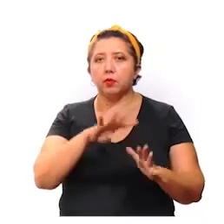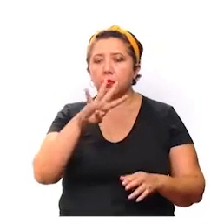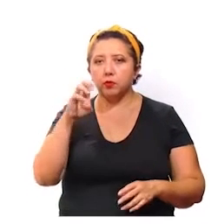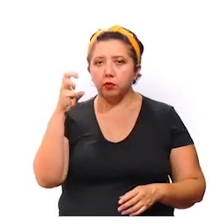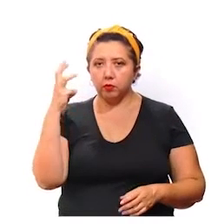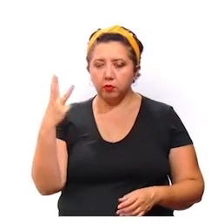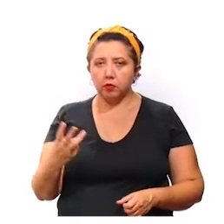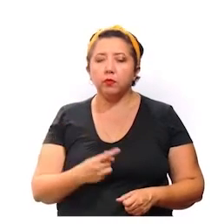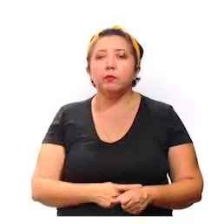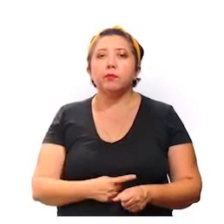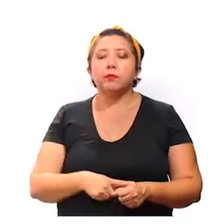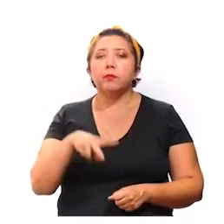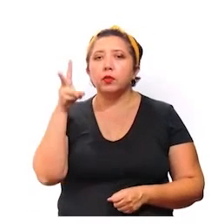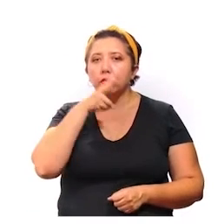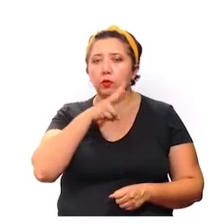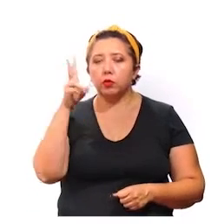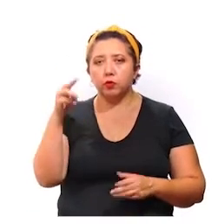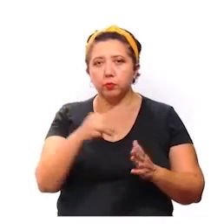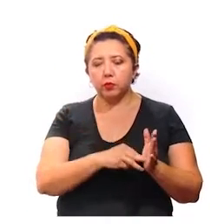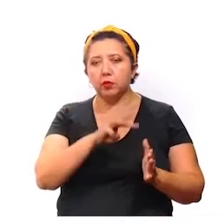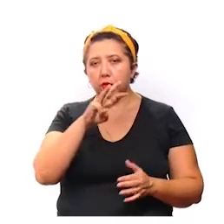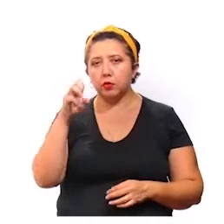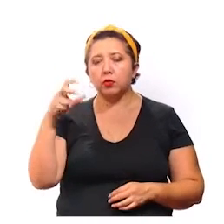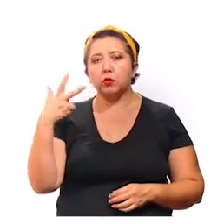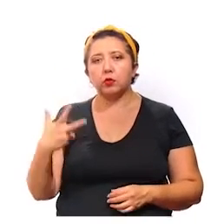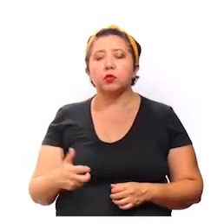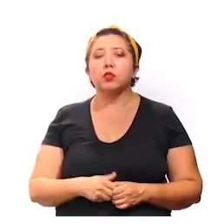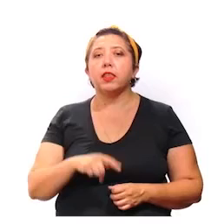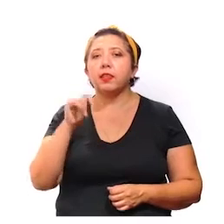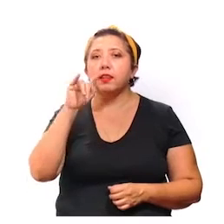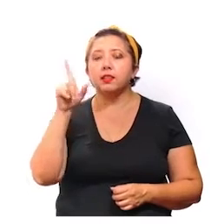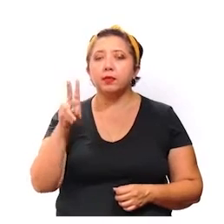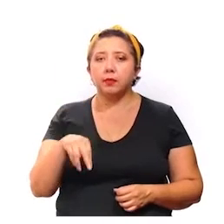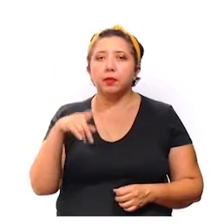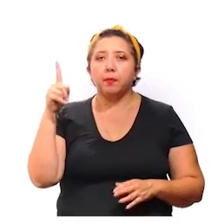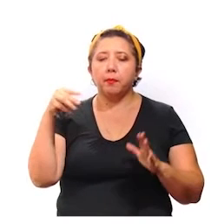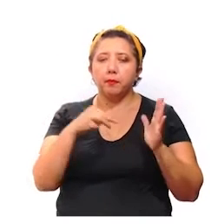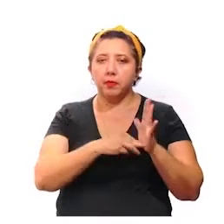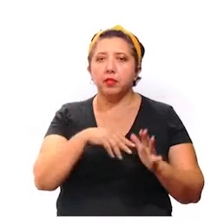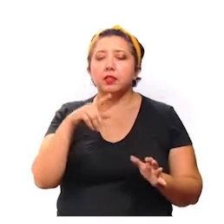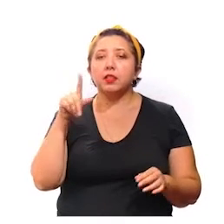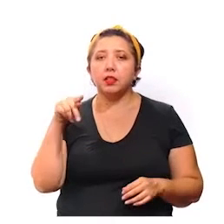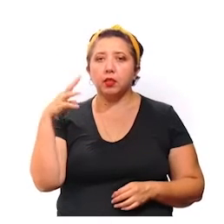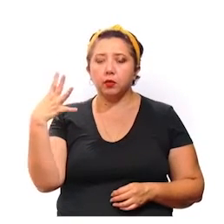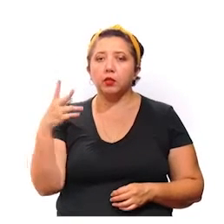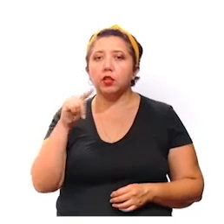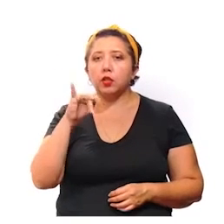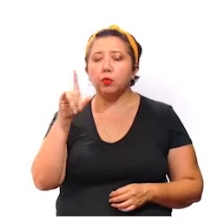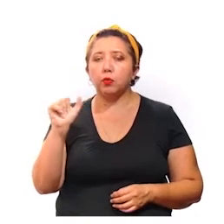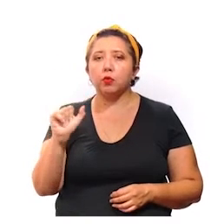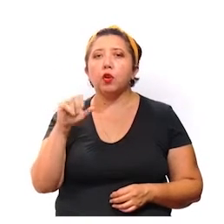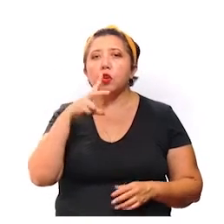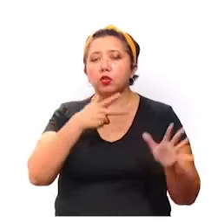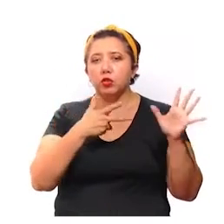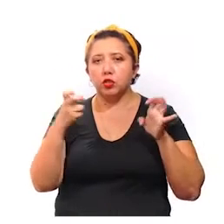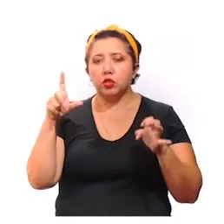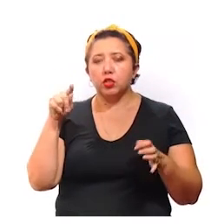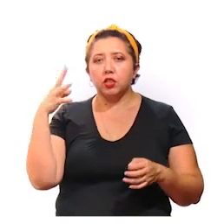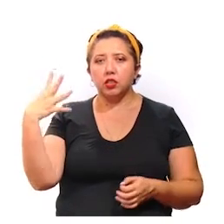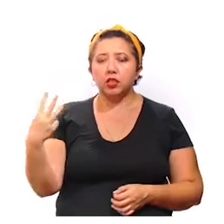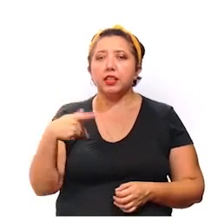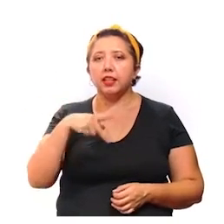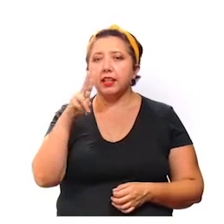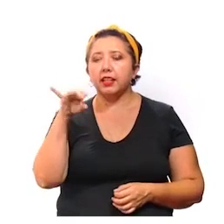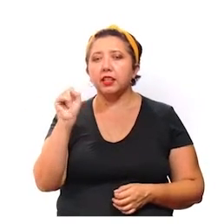20.403 contagios, Valladolid con 2.308, Tizimín con 1.074 casos, Ticul 873,